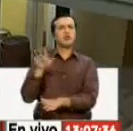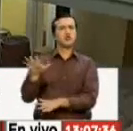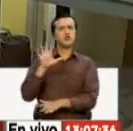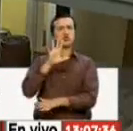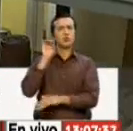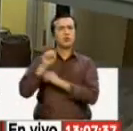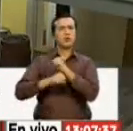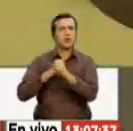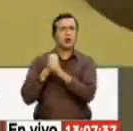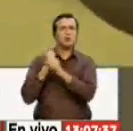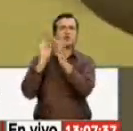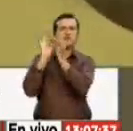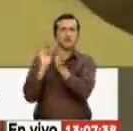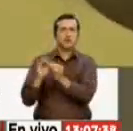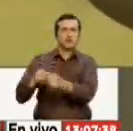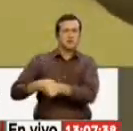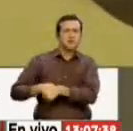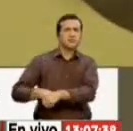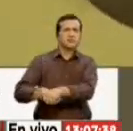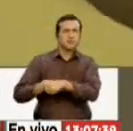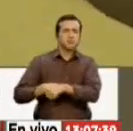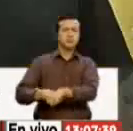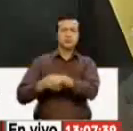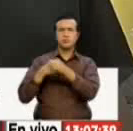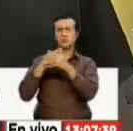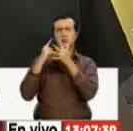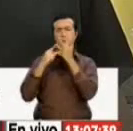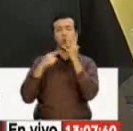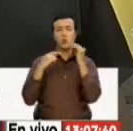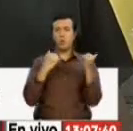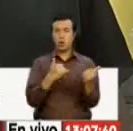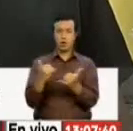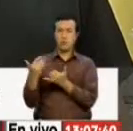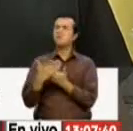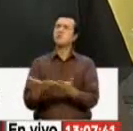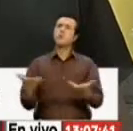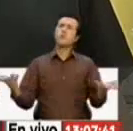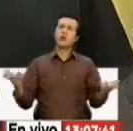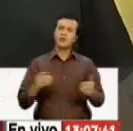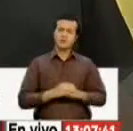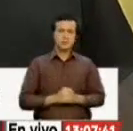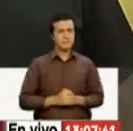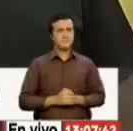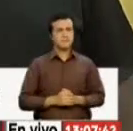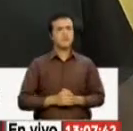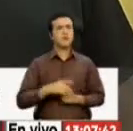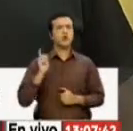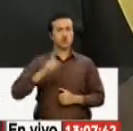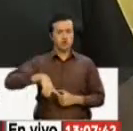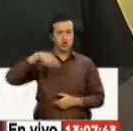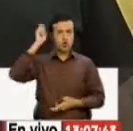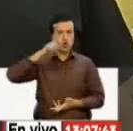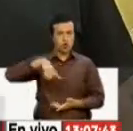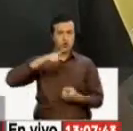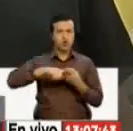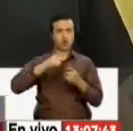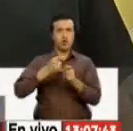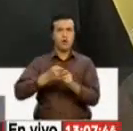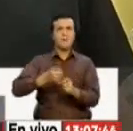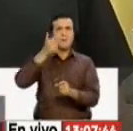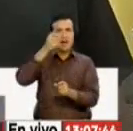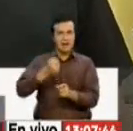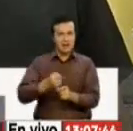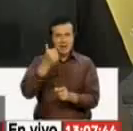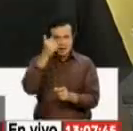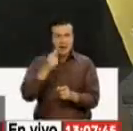viene fabricando trompos y otro tipo de juguetes en madera. ¿Qué otros juegos tradicionales fabrica usted? El yoyo, el valero,